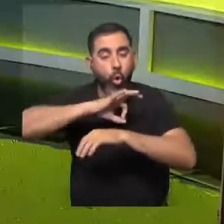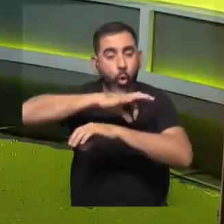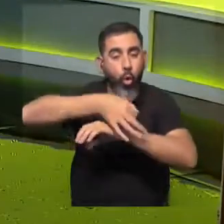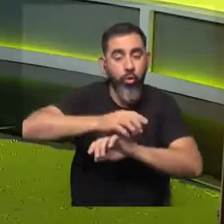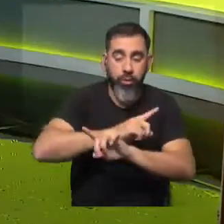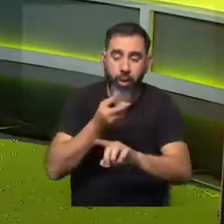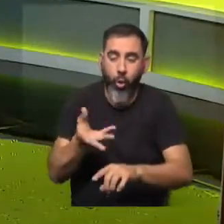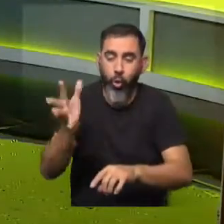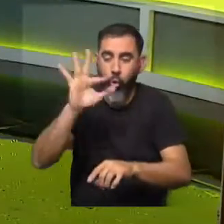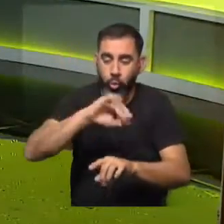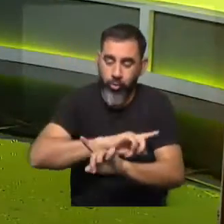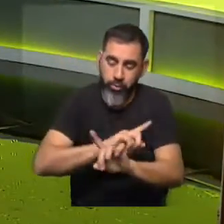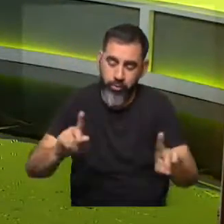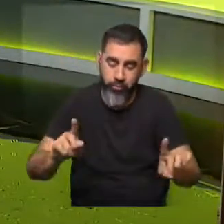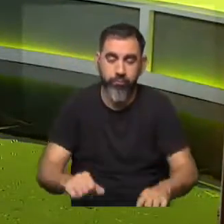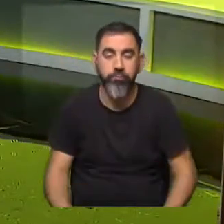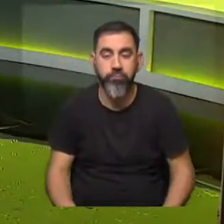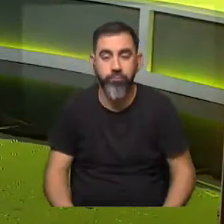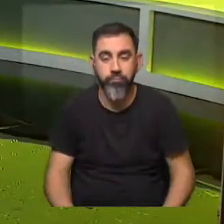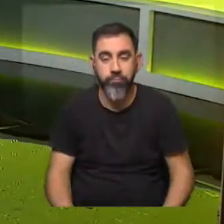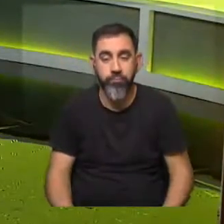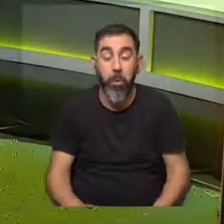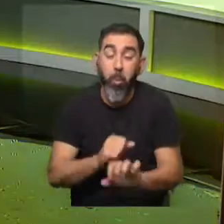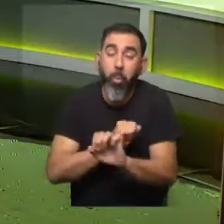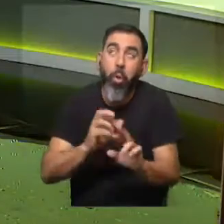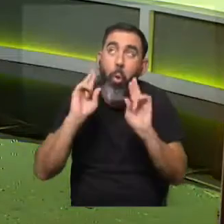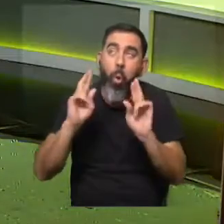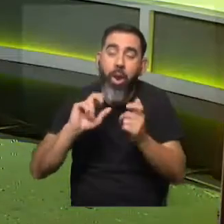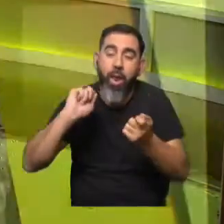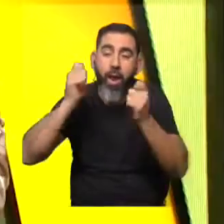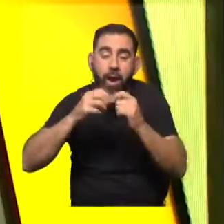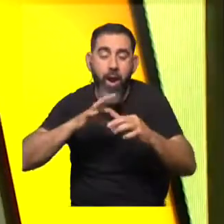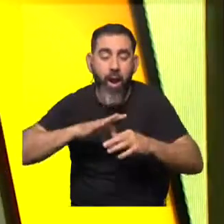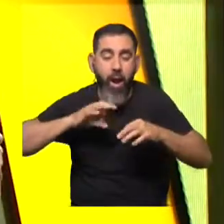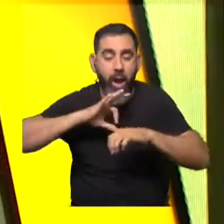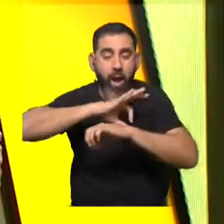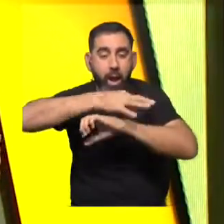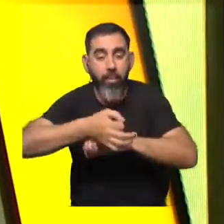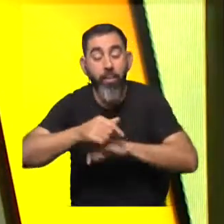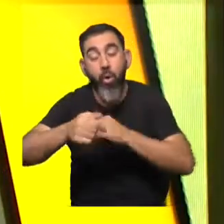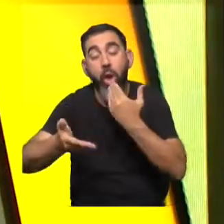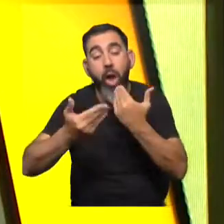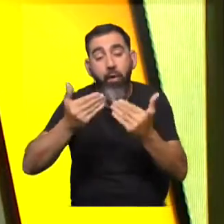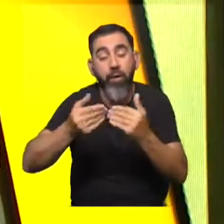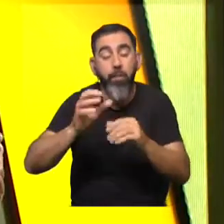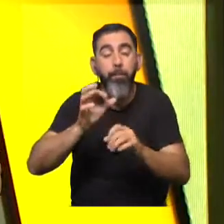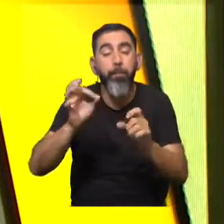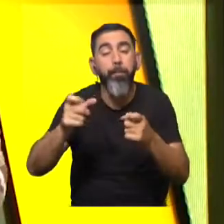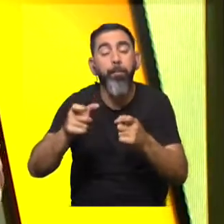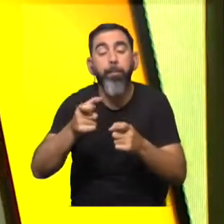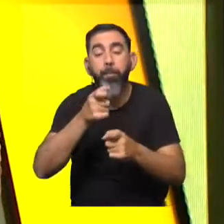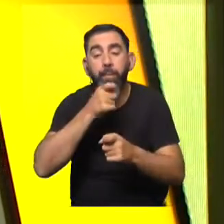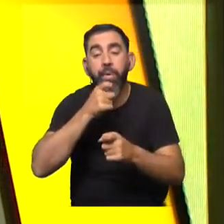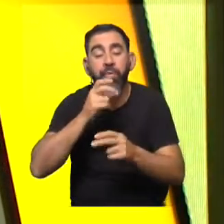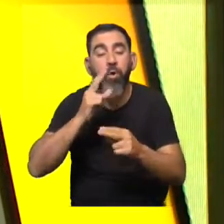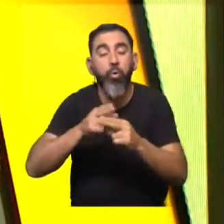pudiera ¿no? ir todos los días a cambiarse las alhajas? Pero no es el caso. Hoy vamos a hablar igual de esas piedras, ¿no? De las gemas, como